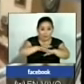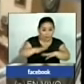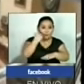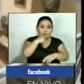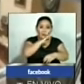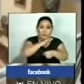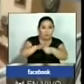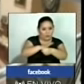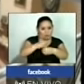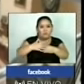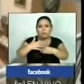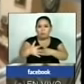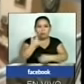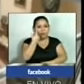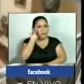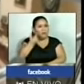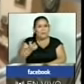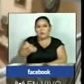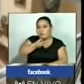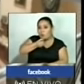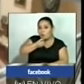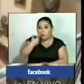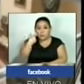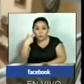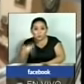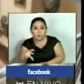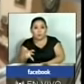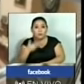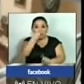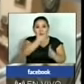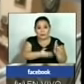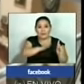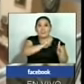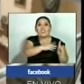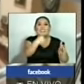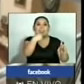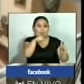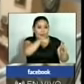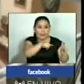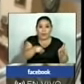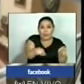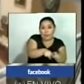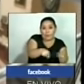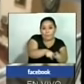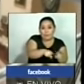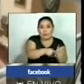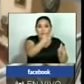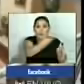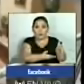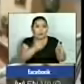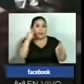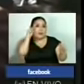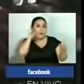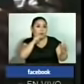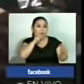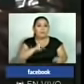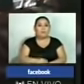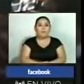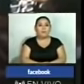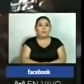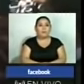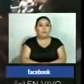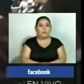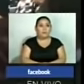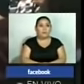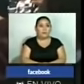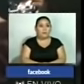emergencia nacional. Escuchemos a continuación las declaraciones del hermano del presidente Karim Bukele. Se trata de